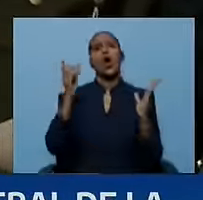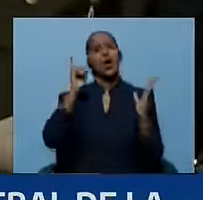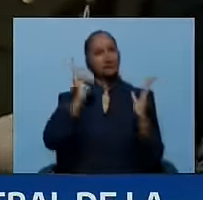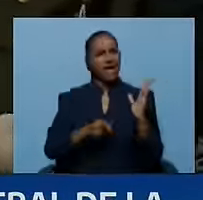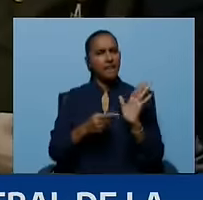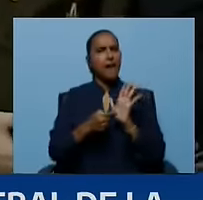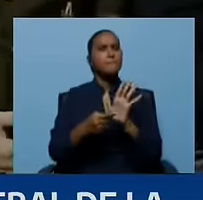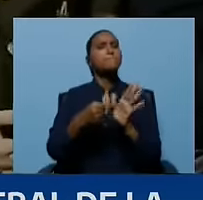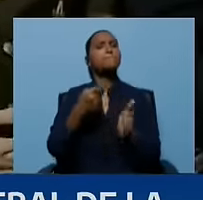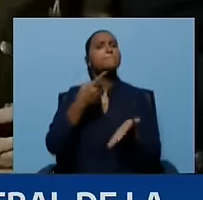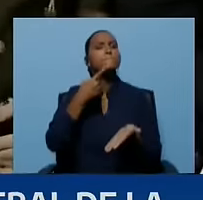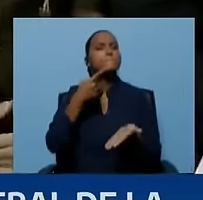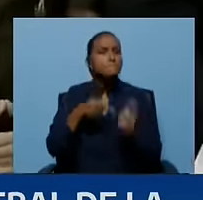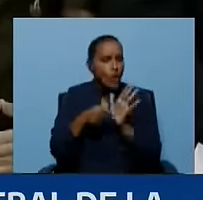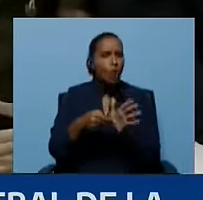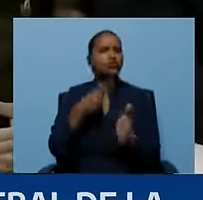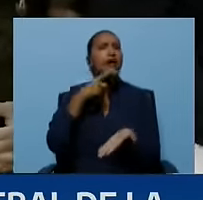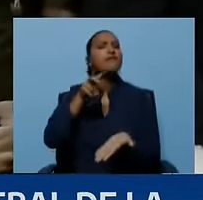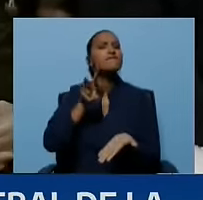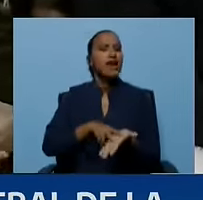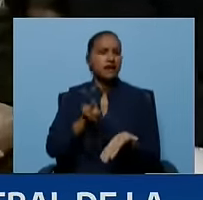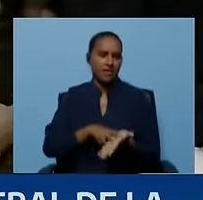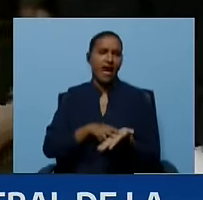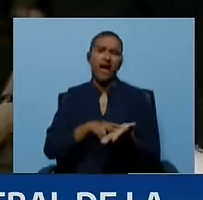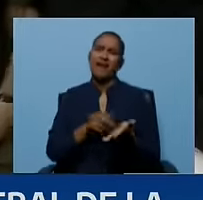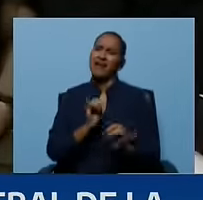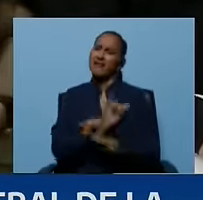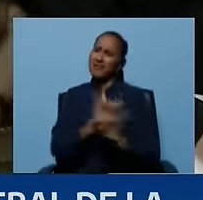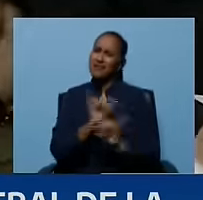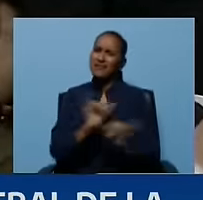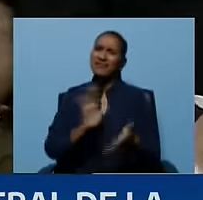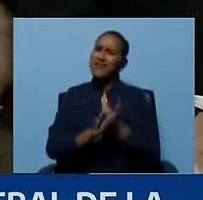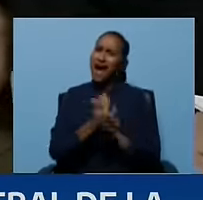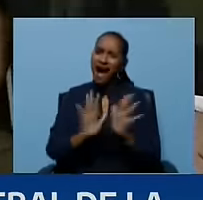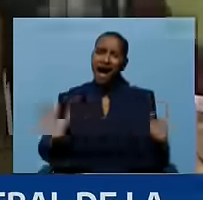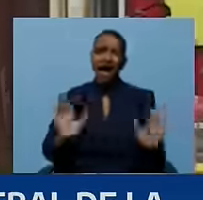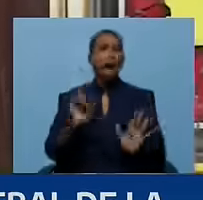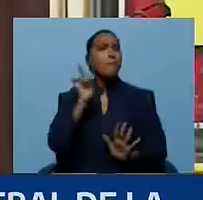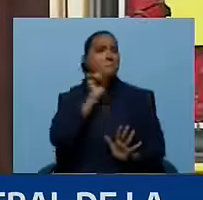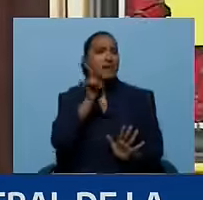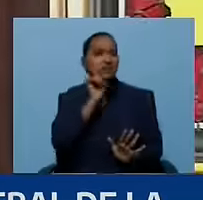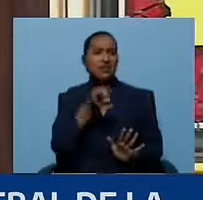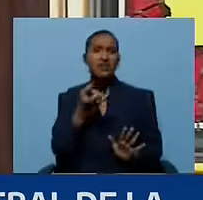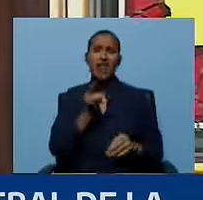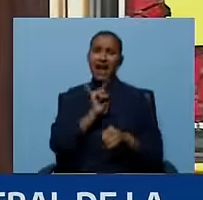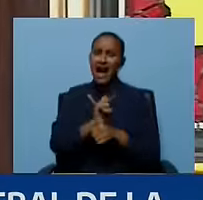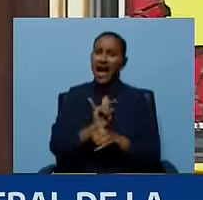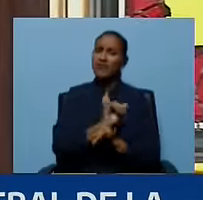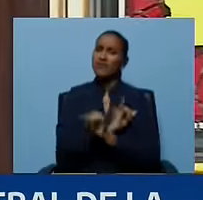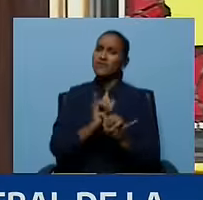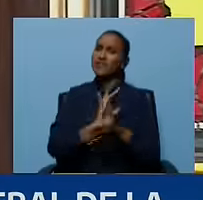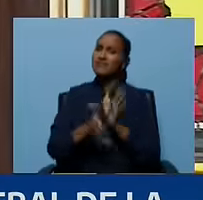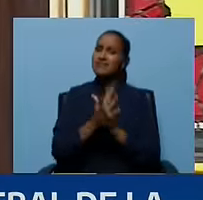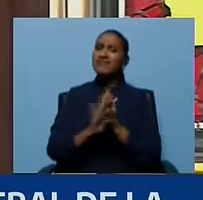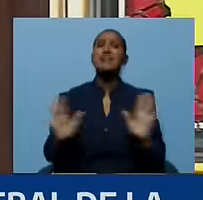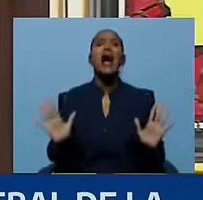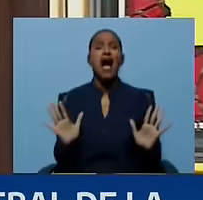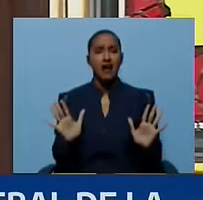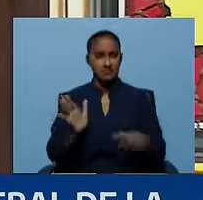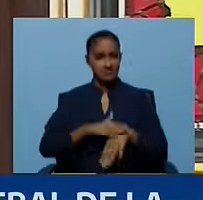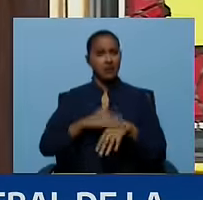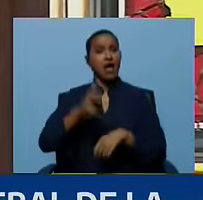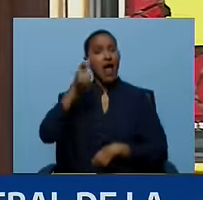superficialidad, ya basta de la mentira, del engaño, ya basta de lo que no es. El pueblo